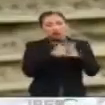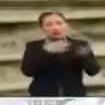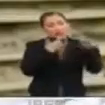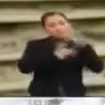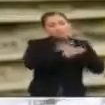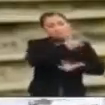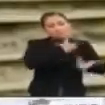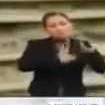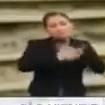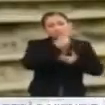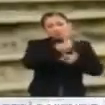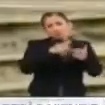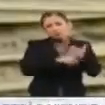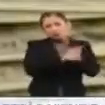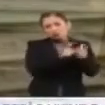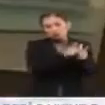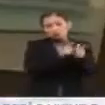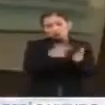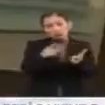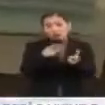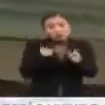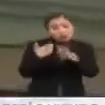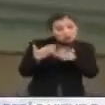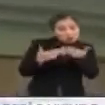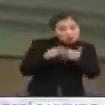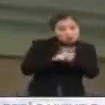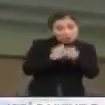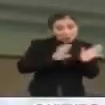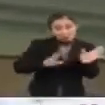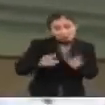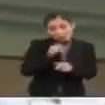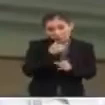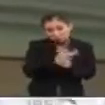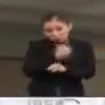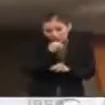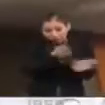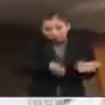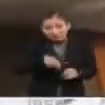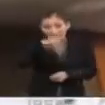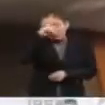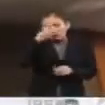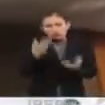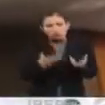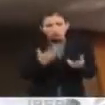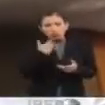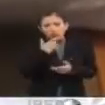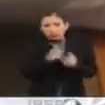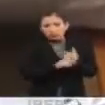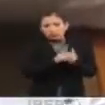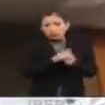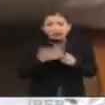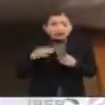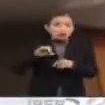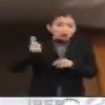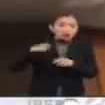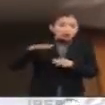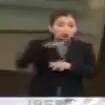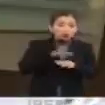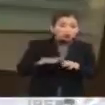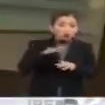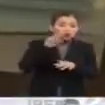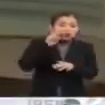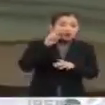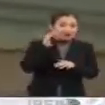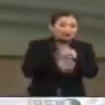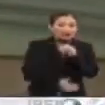país. Sí. Pero bueno, no se afectó. En el caso nuestro tampoco, y mucho menos en el contexto en el que